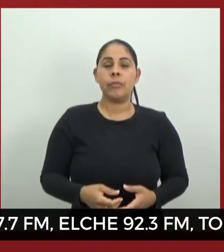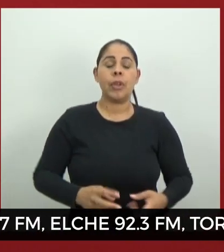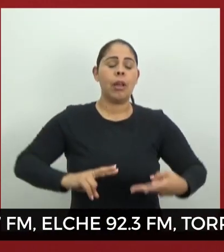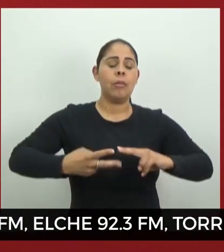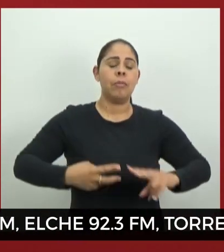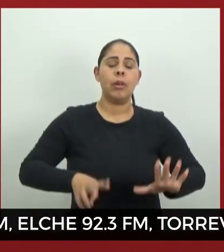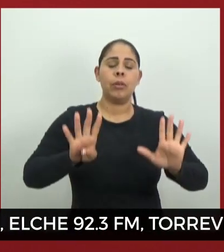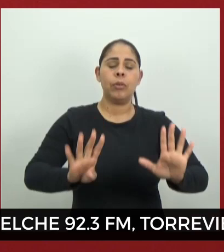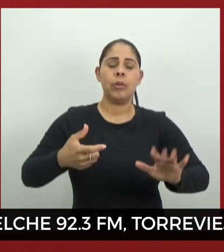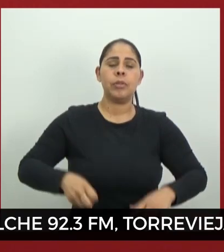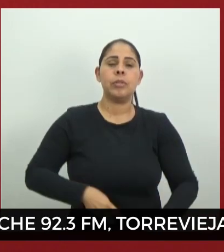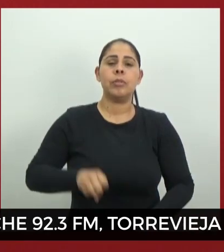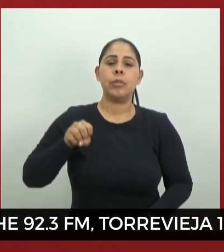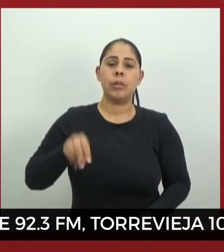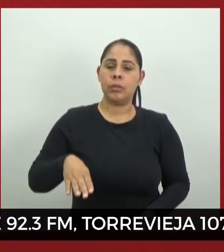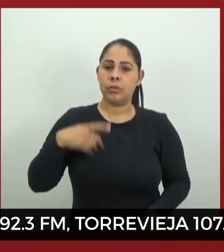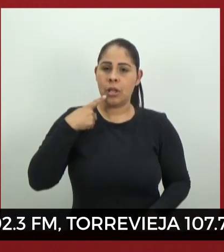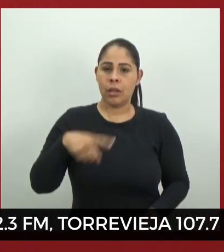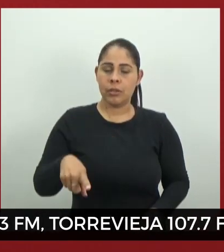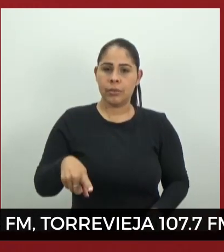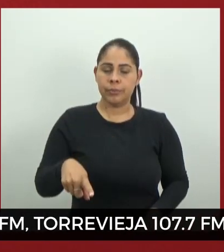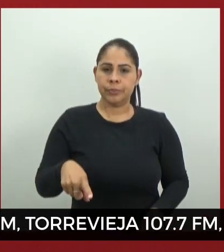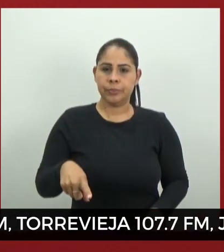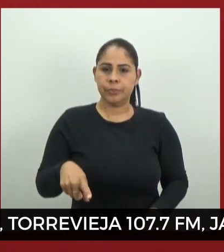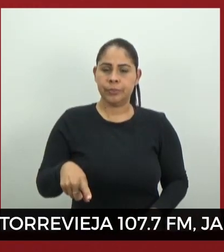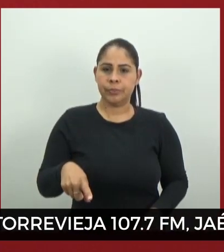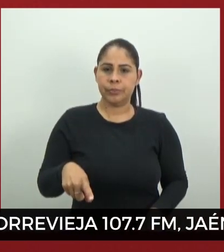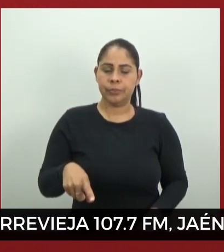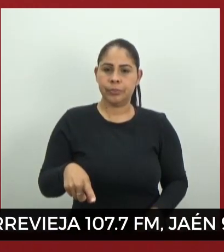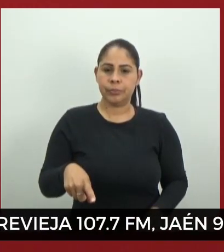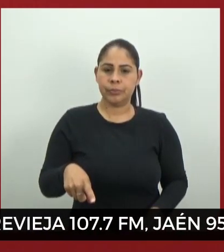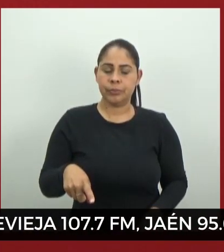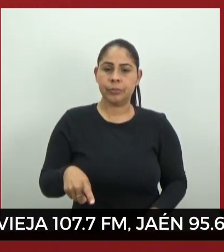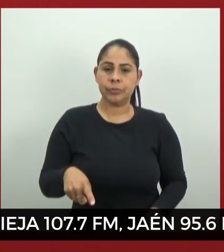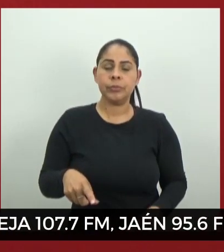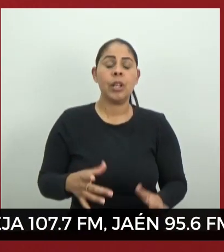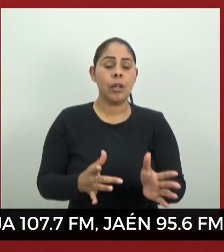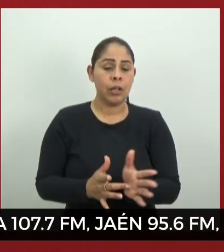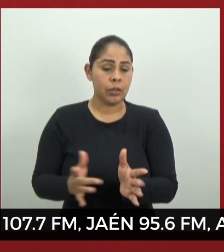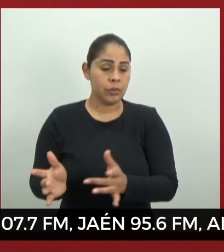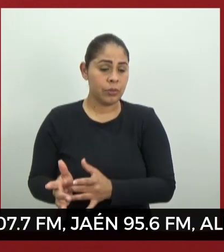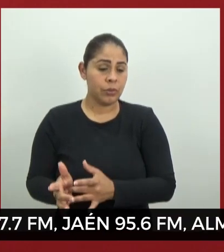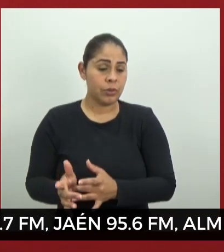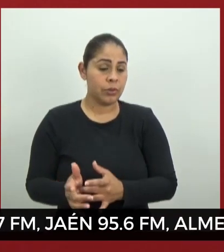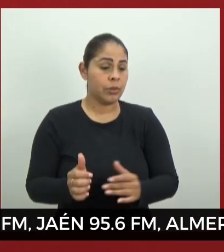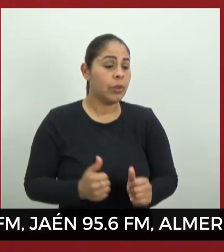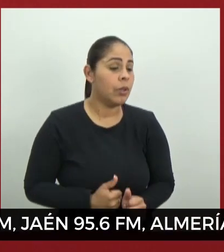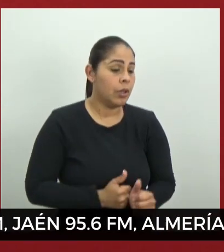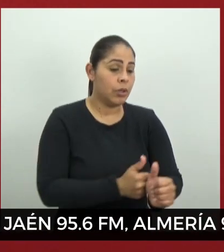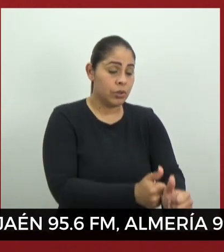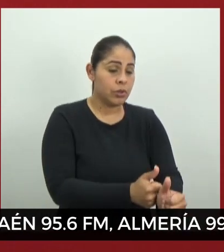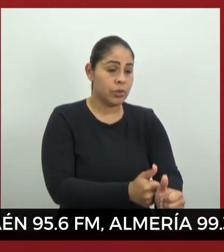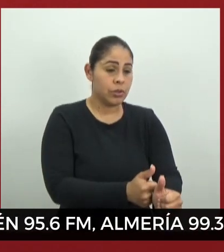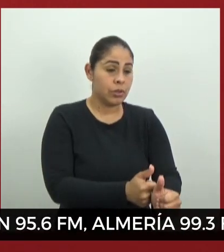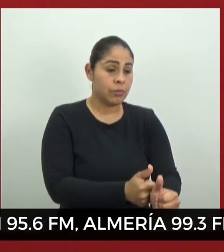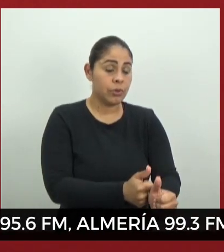14. Cuando llegó donde estaban los discípulos y vio una gran multitud